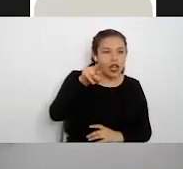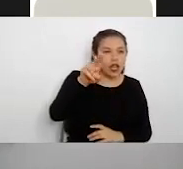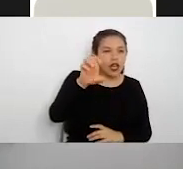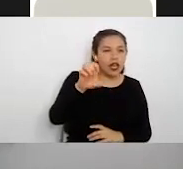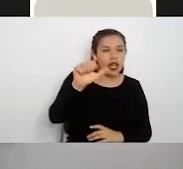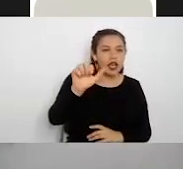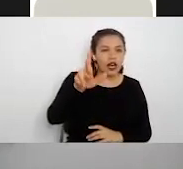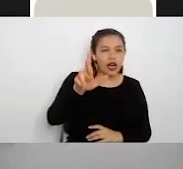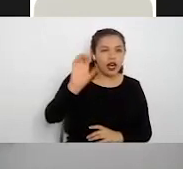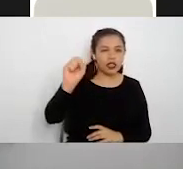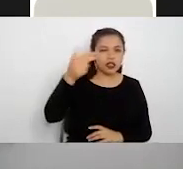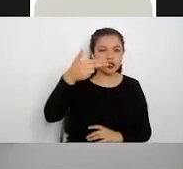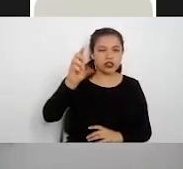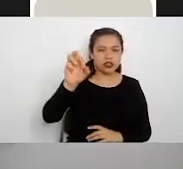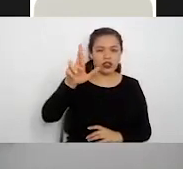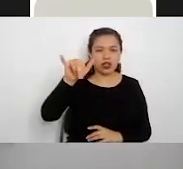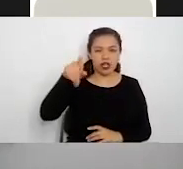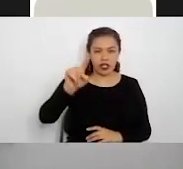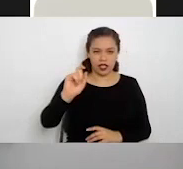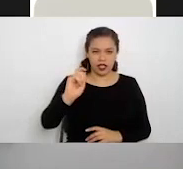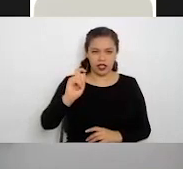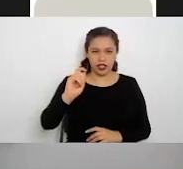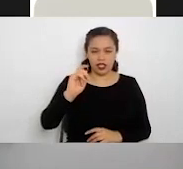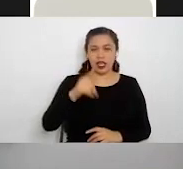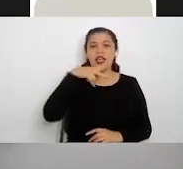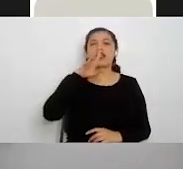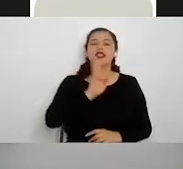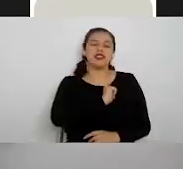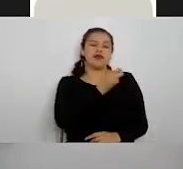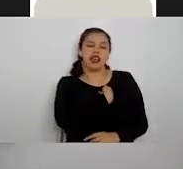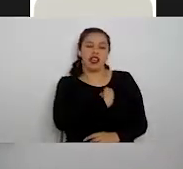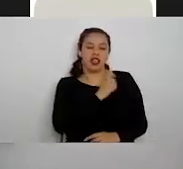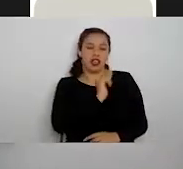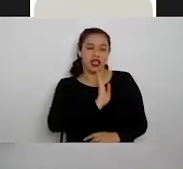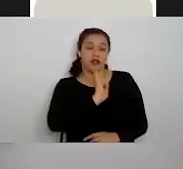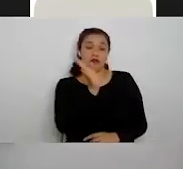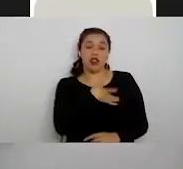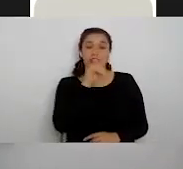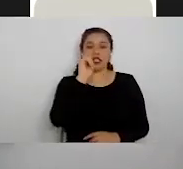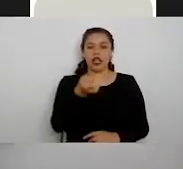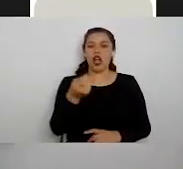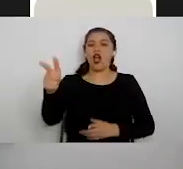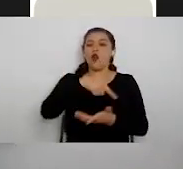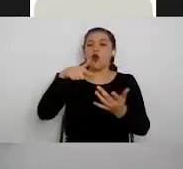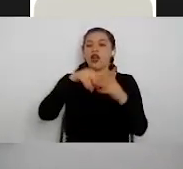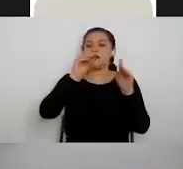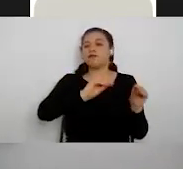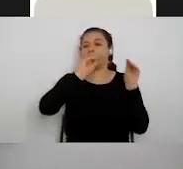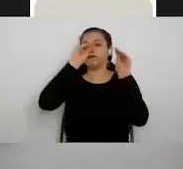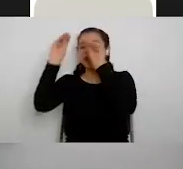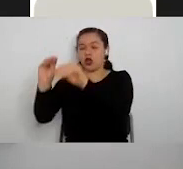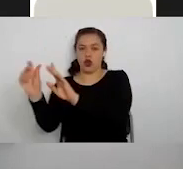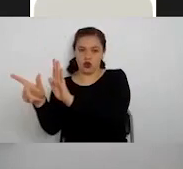El nearshoring en español es relocalización. ¿Relocalización de qué?